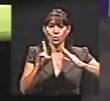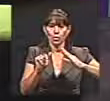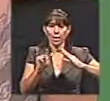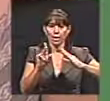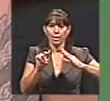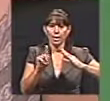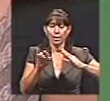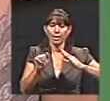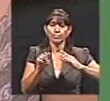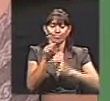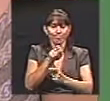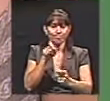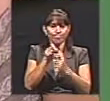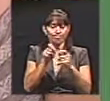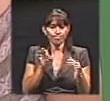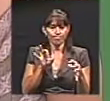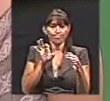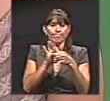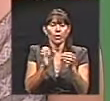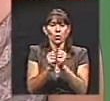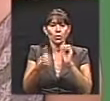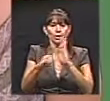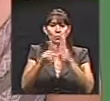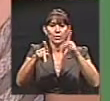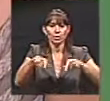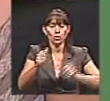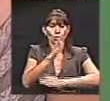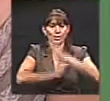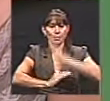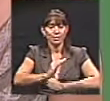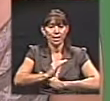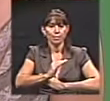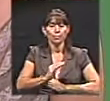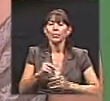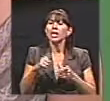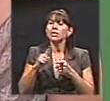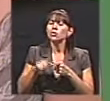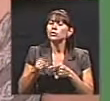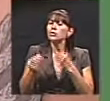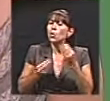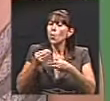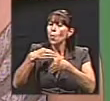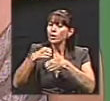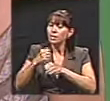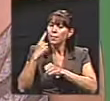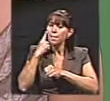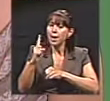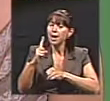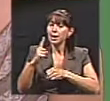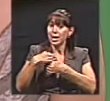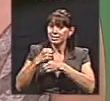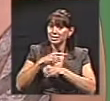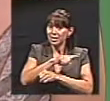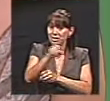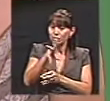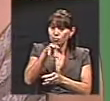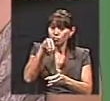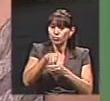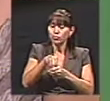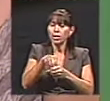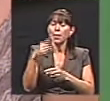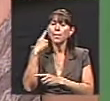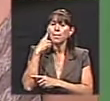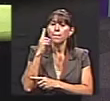los derechos de las personas con discapacidad. Claro, ahora, ¿cómo hacer entonces para realizar esta inclusión y para que se vean